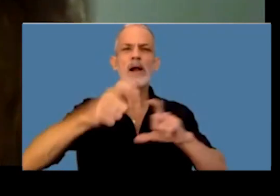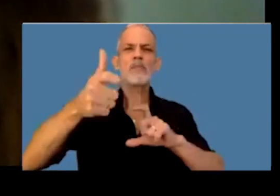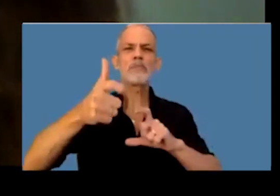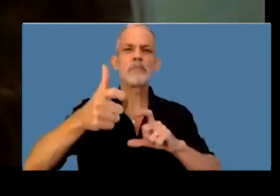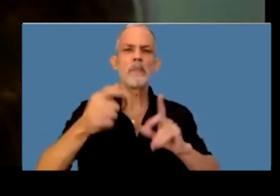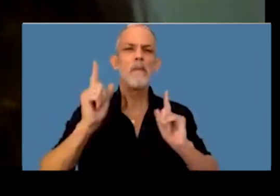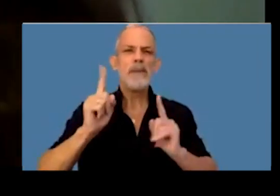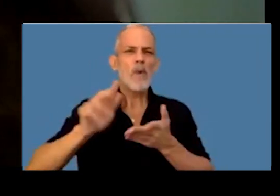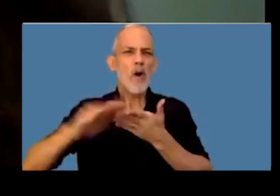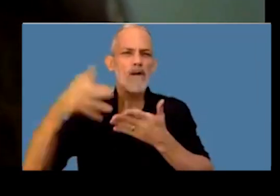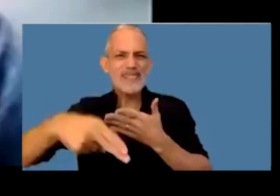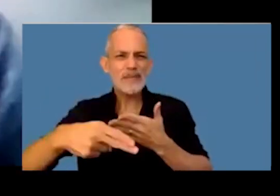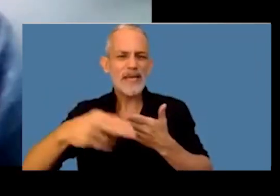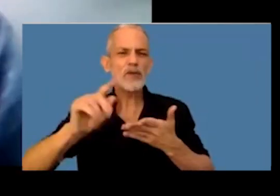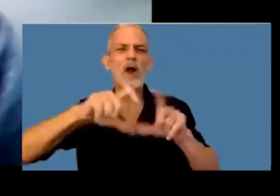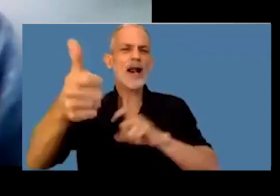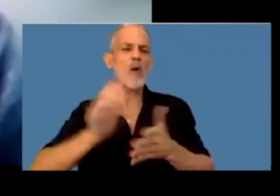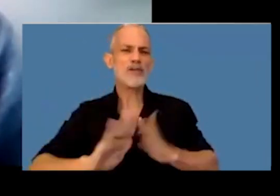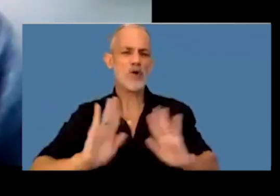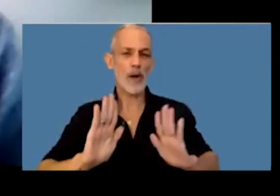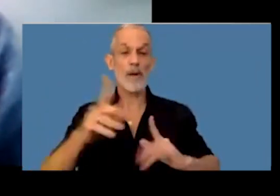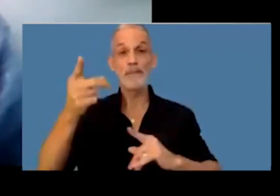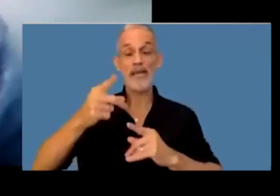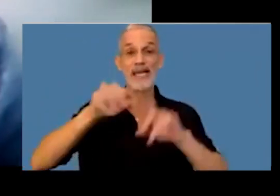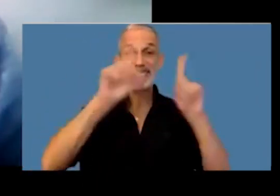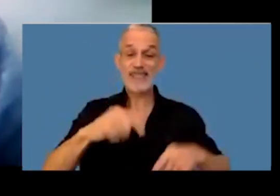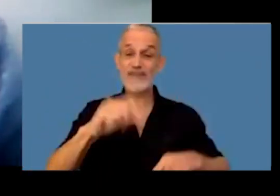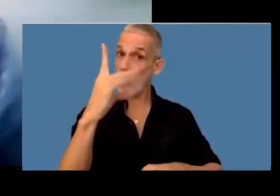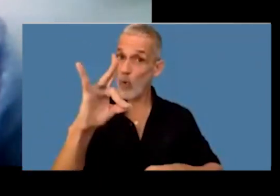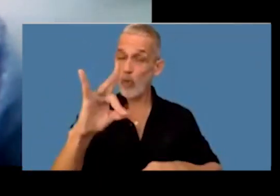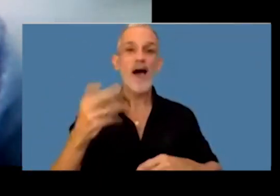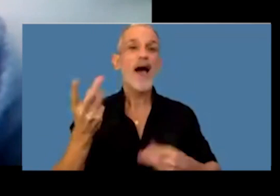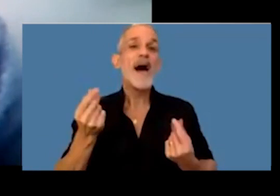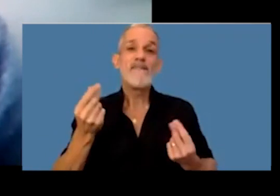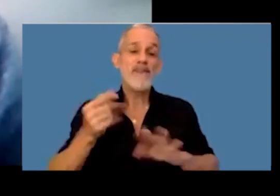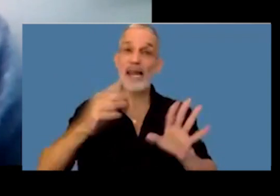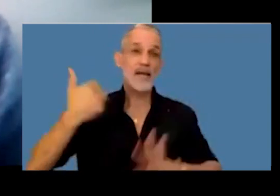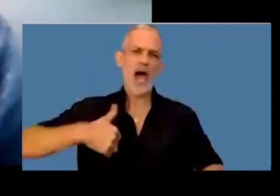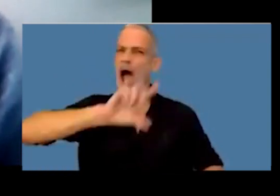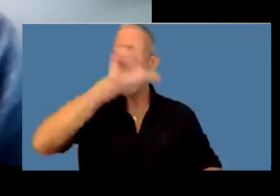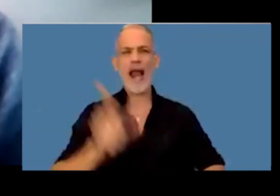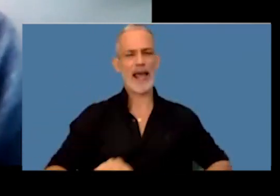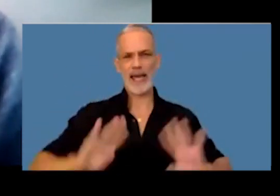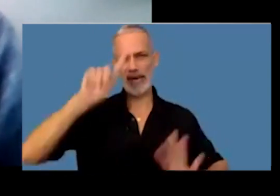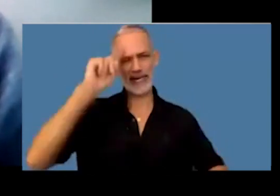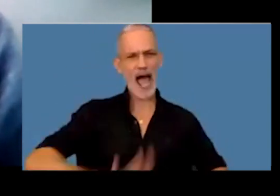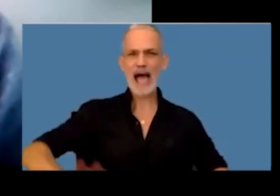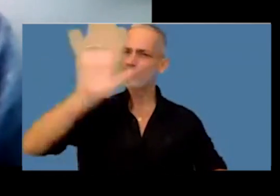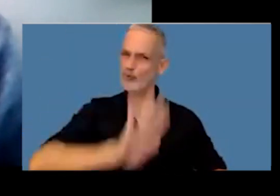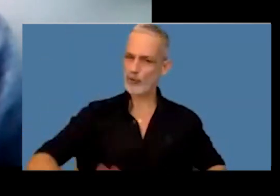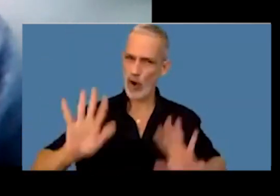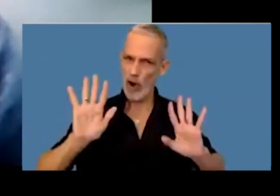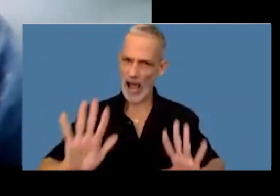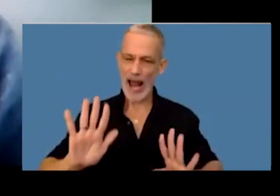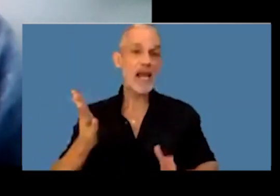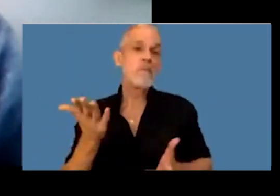vencimiento? Los certificados únicos de discapacidad tienen validez en todo el país, ¿sí? Por lo cual,